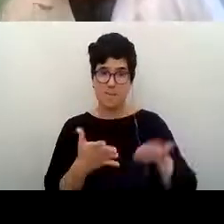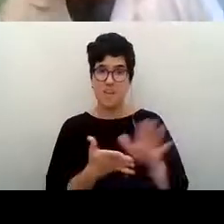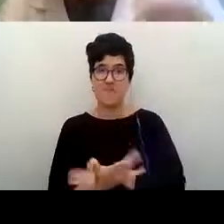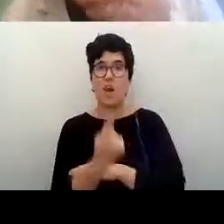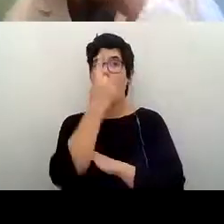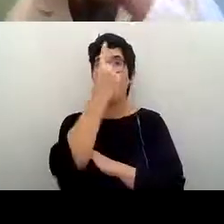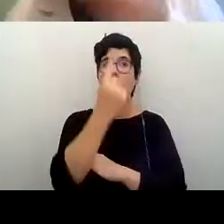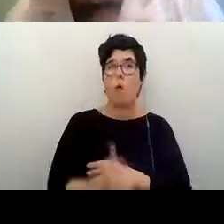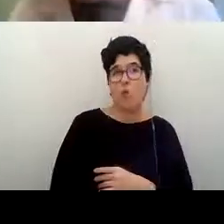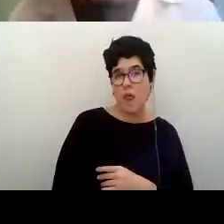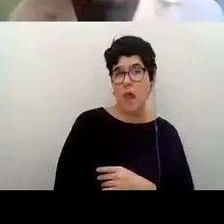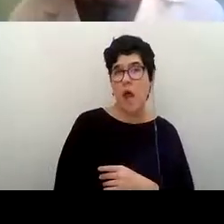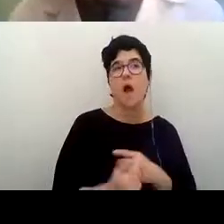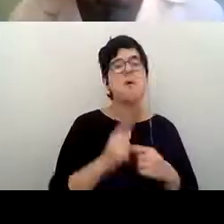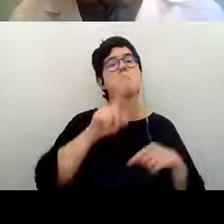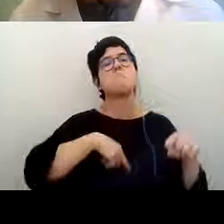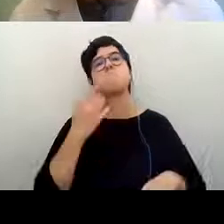día sí, dos no,